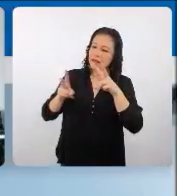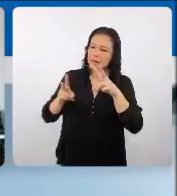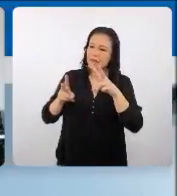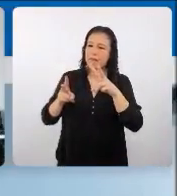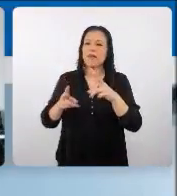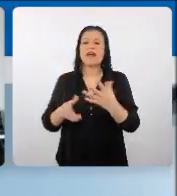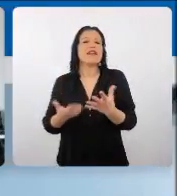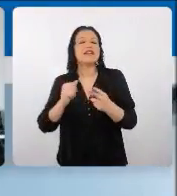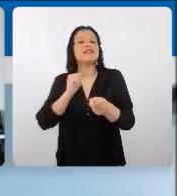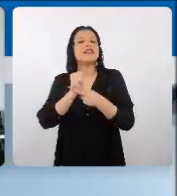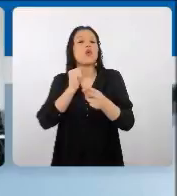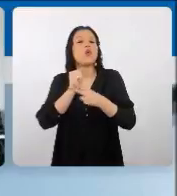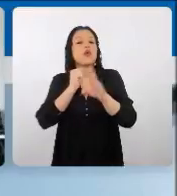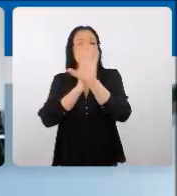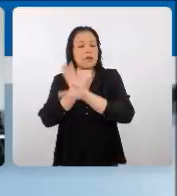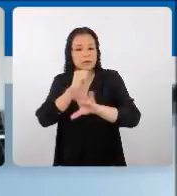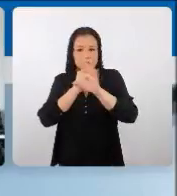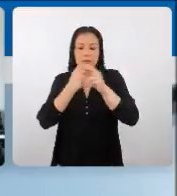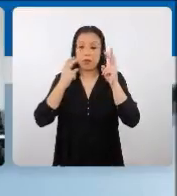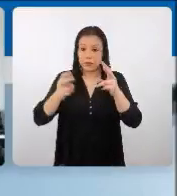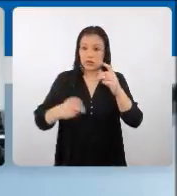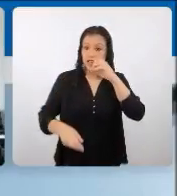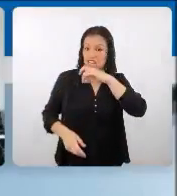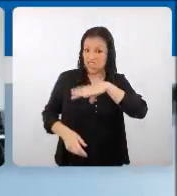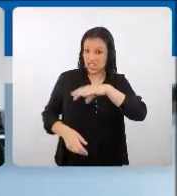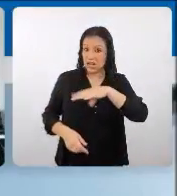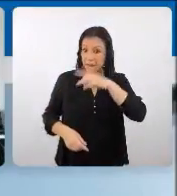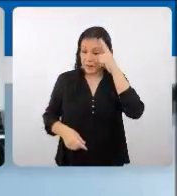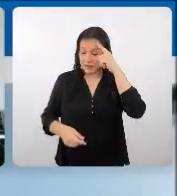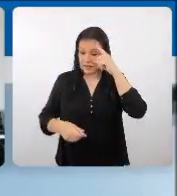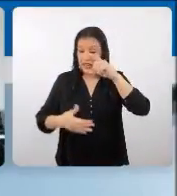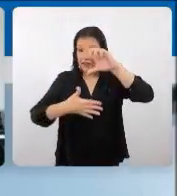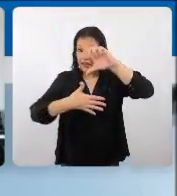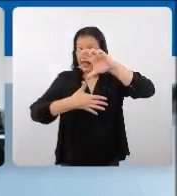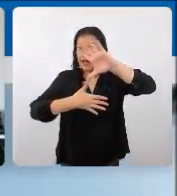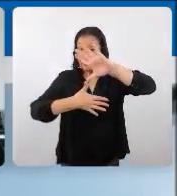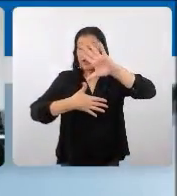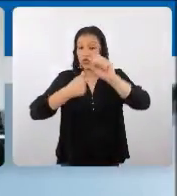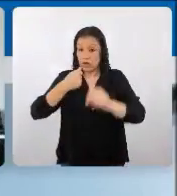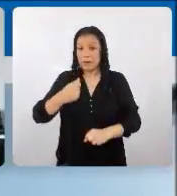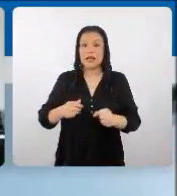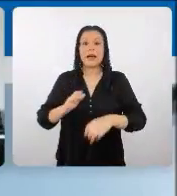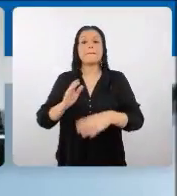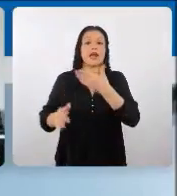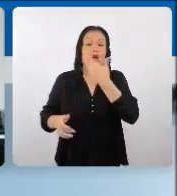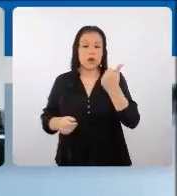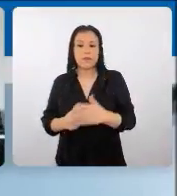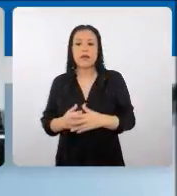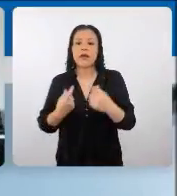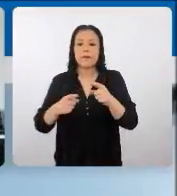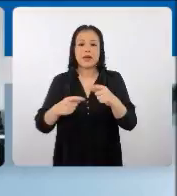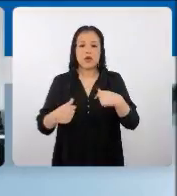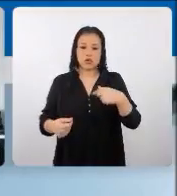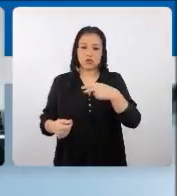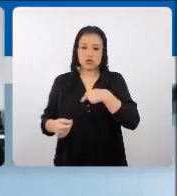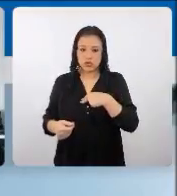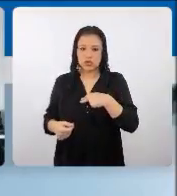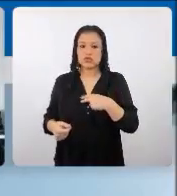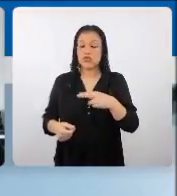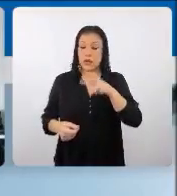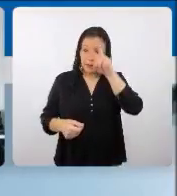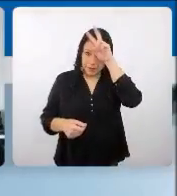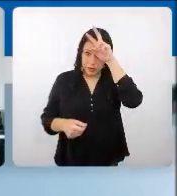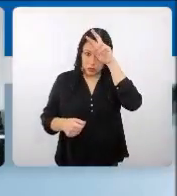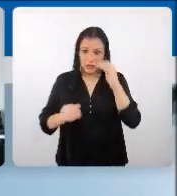bastante interesante. Habíamos visto que Chile es percibido como más seguro, pero en Sudamérica estamos empatando